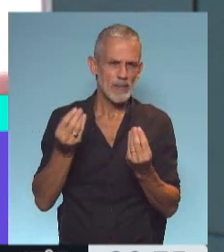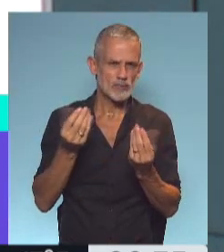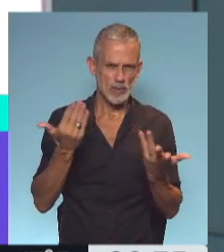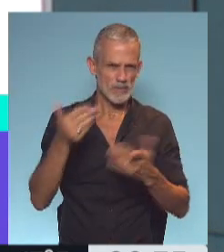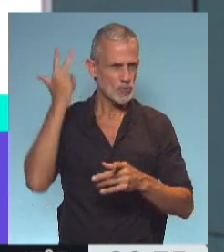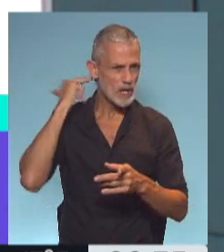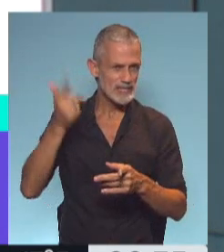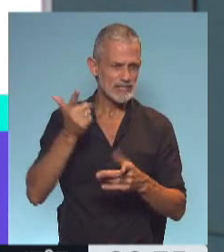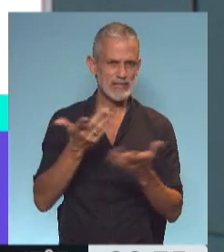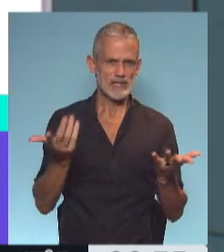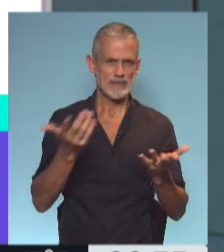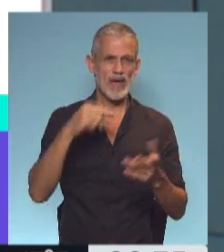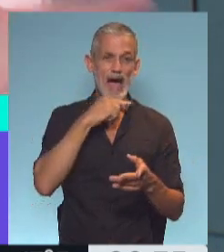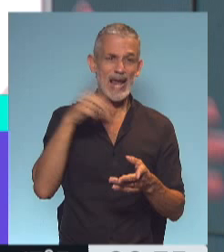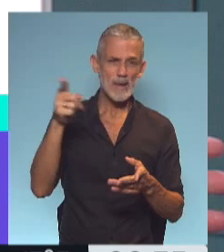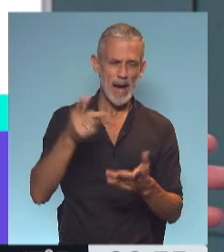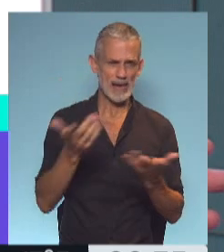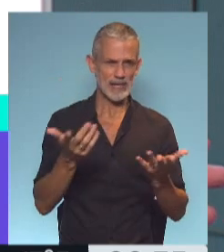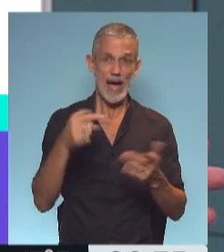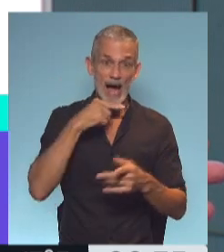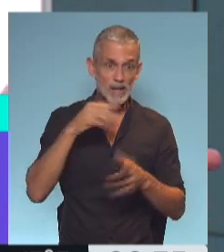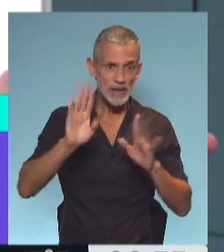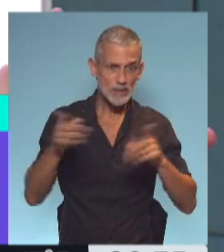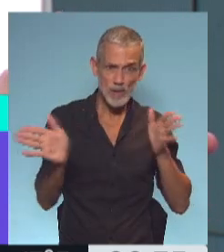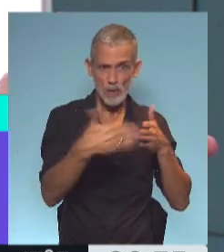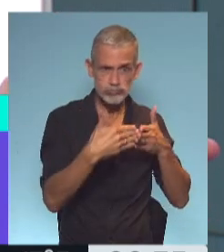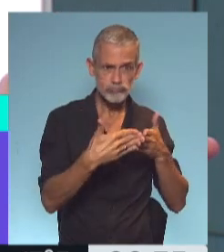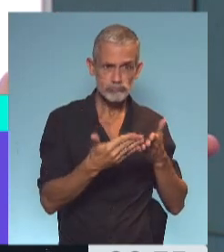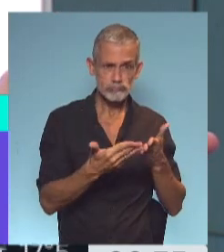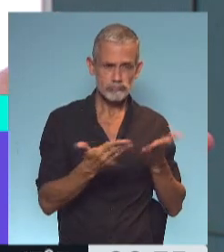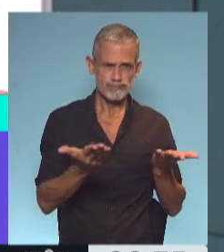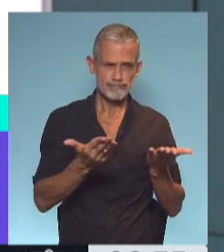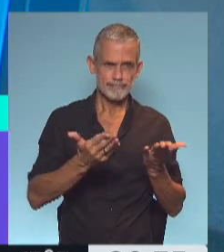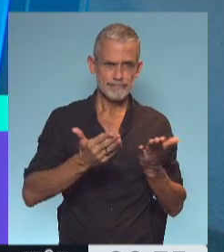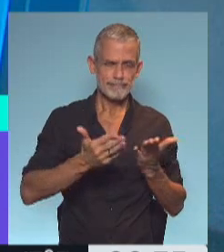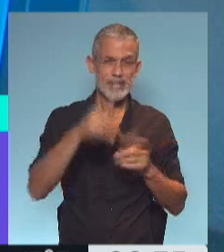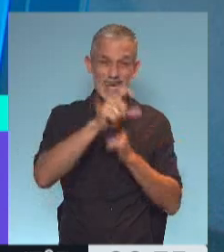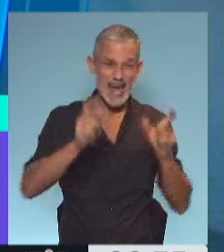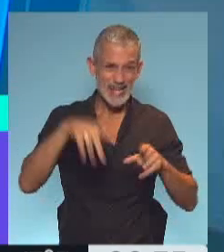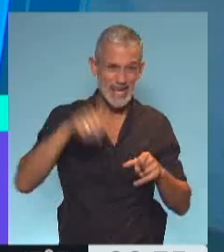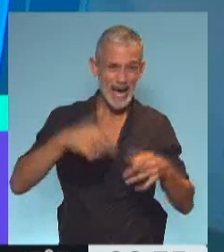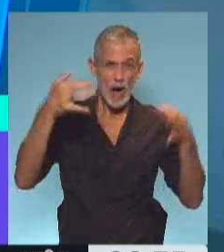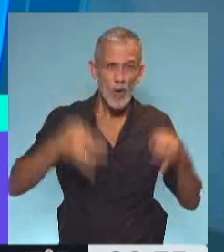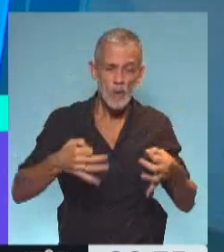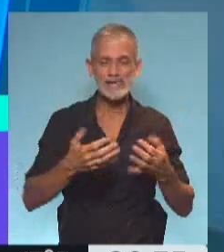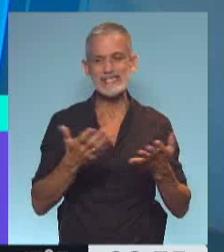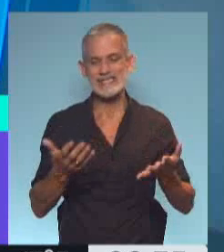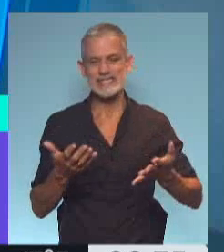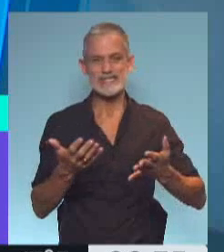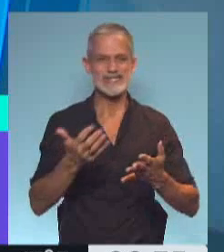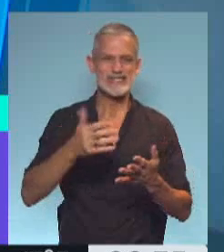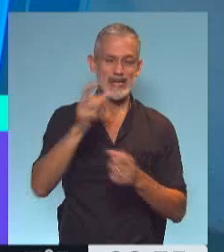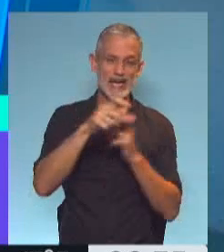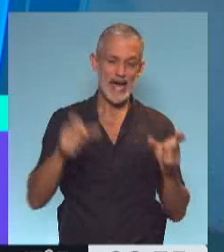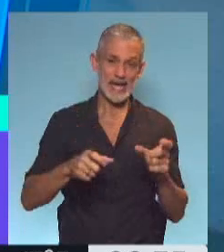pasando a Chile, lo que le pasa a Alemania y que tomaron medidas restrictivas en pero plena la gente las inicio de cumpliría, primavera. es decir, las cumpliríamos, la gente no, todos